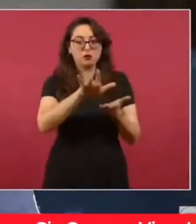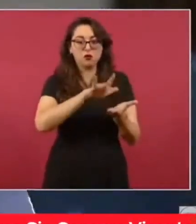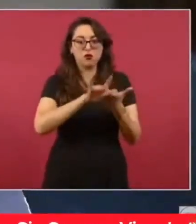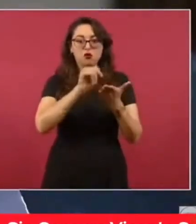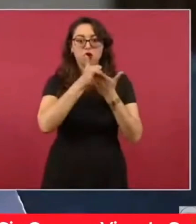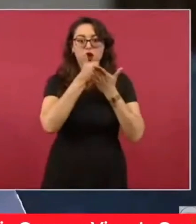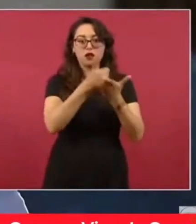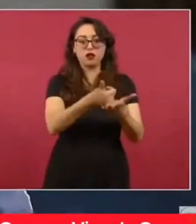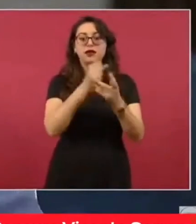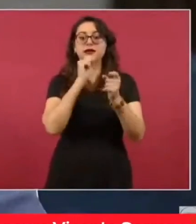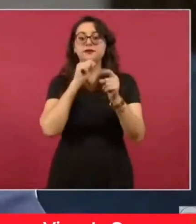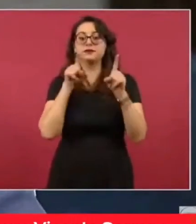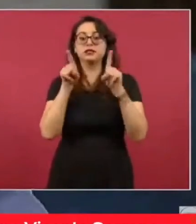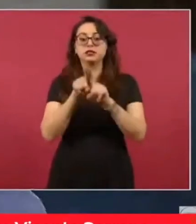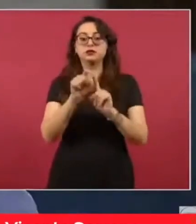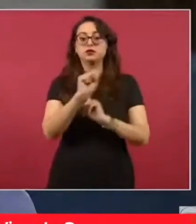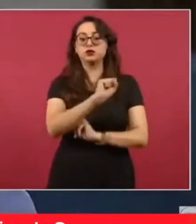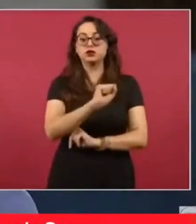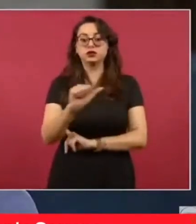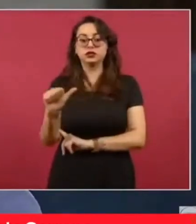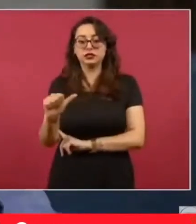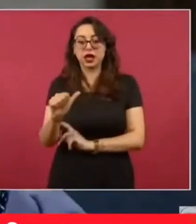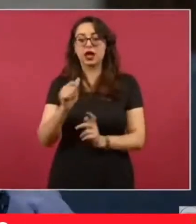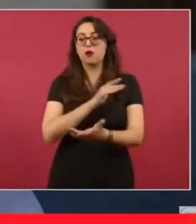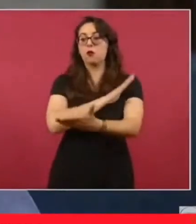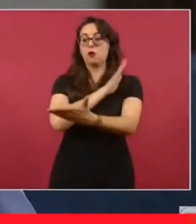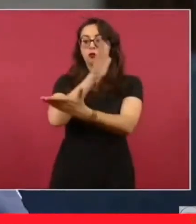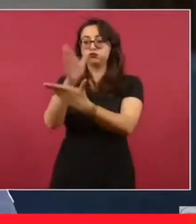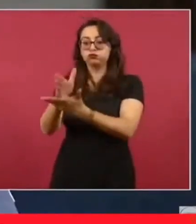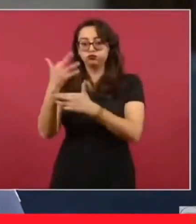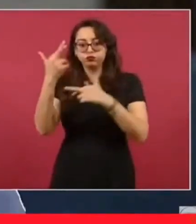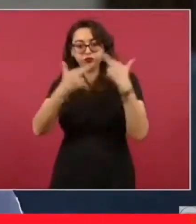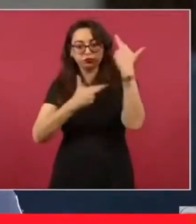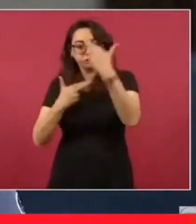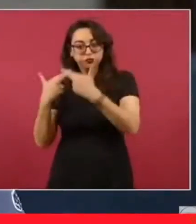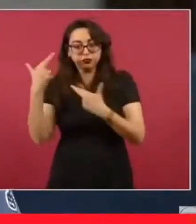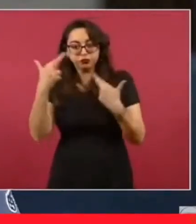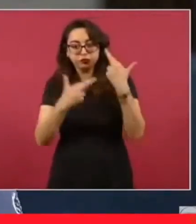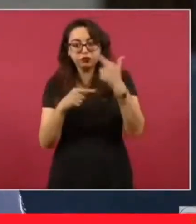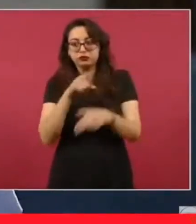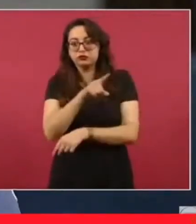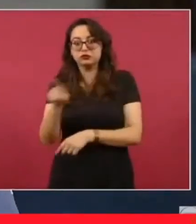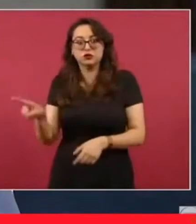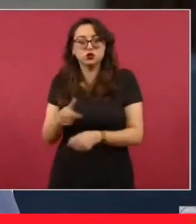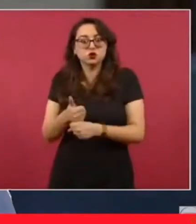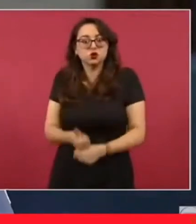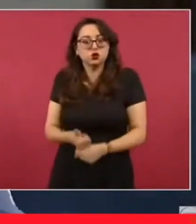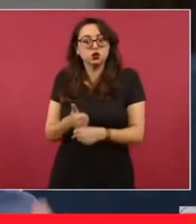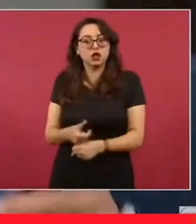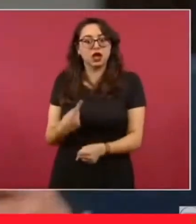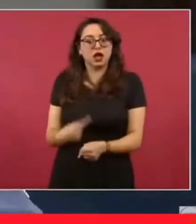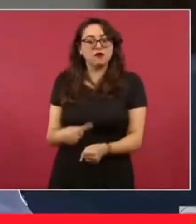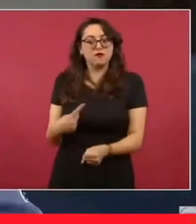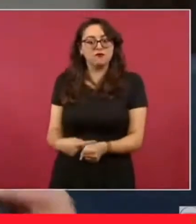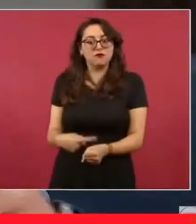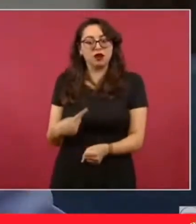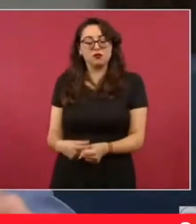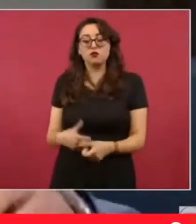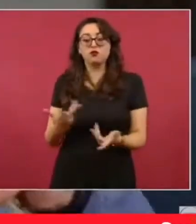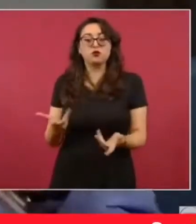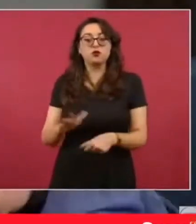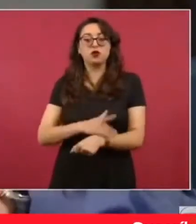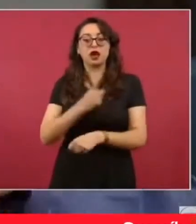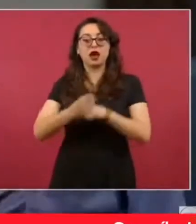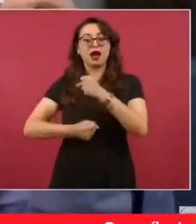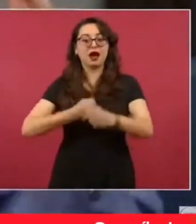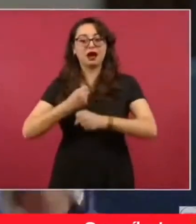de la secretaría de salud pues que checar a las a las personas que que dicen que son que están afectadas de de todos estos años y